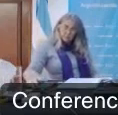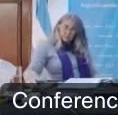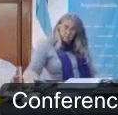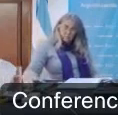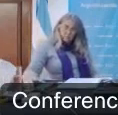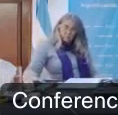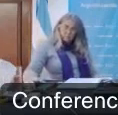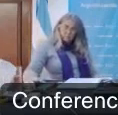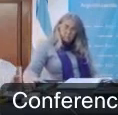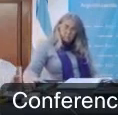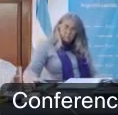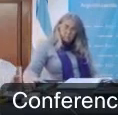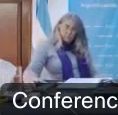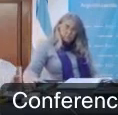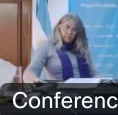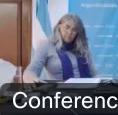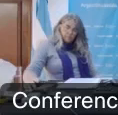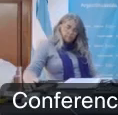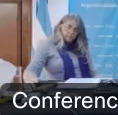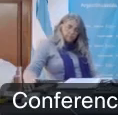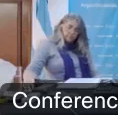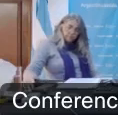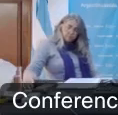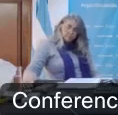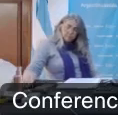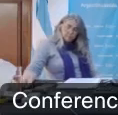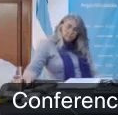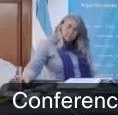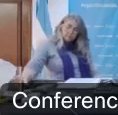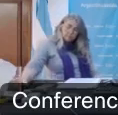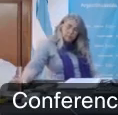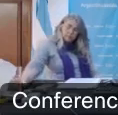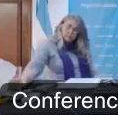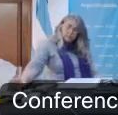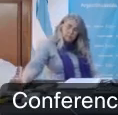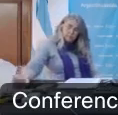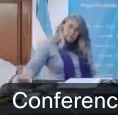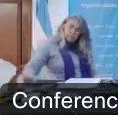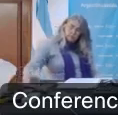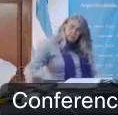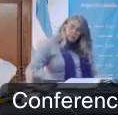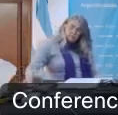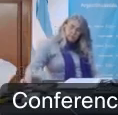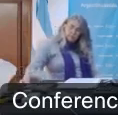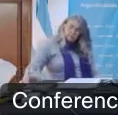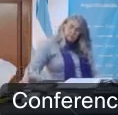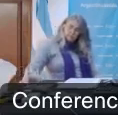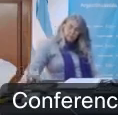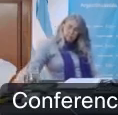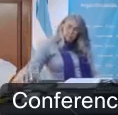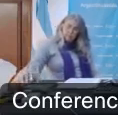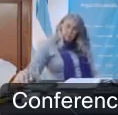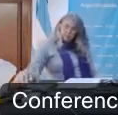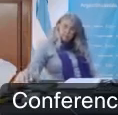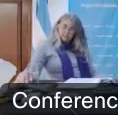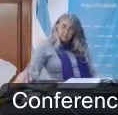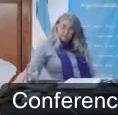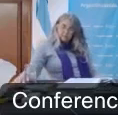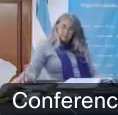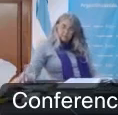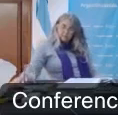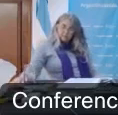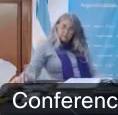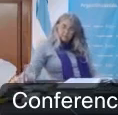conocerán también, que tiene que ver con trabajar cuestiones en relación a la comunicación, la autoestima,